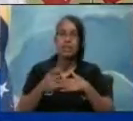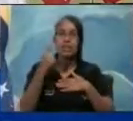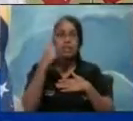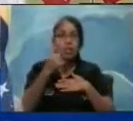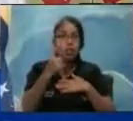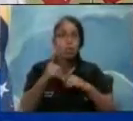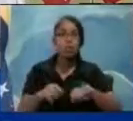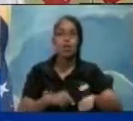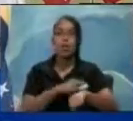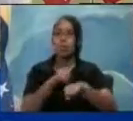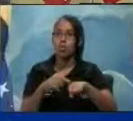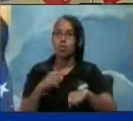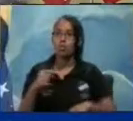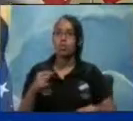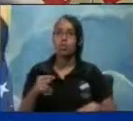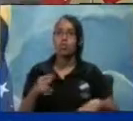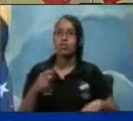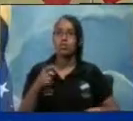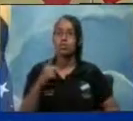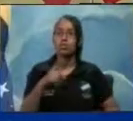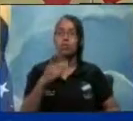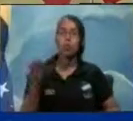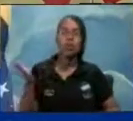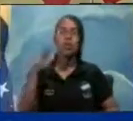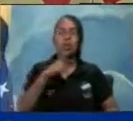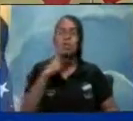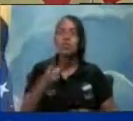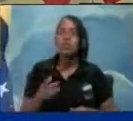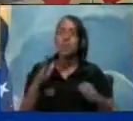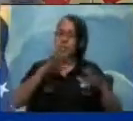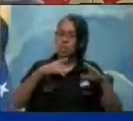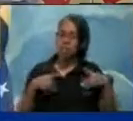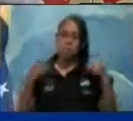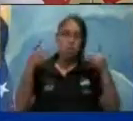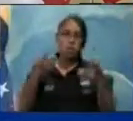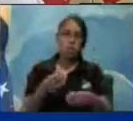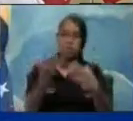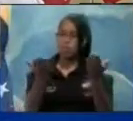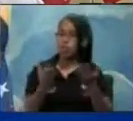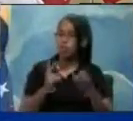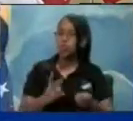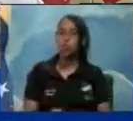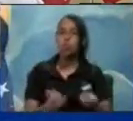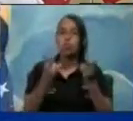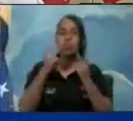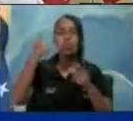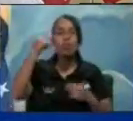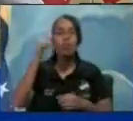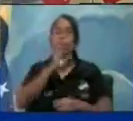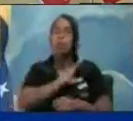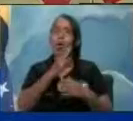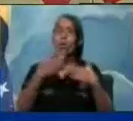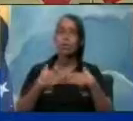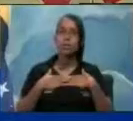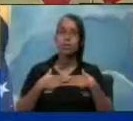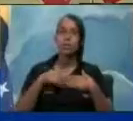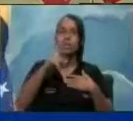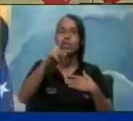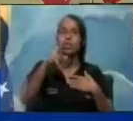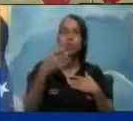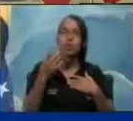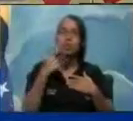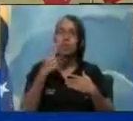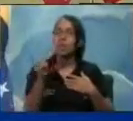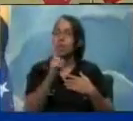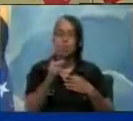una hora. Tú que dices que estás dispuesto a dar tu vida por mí, tú que dices que no me vas